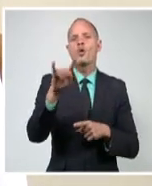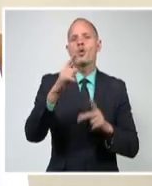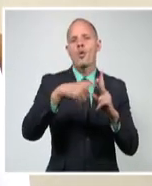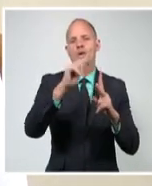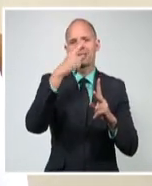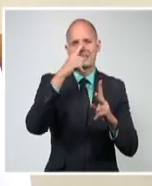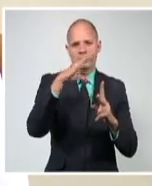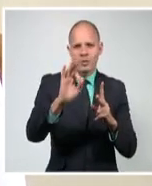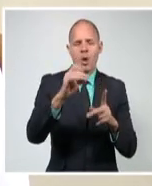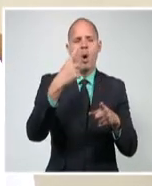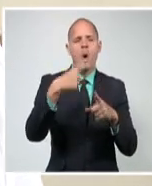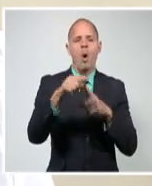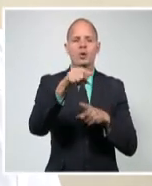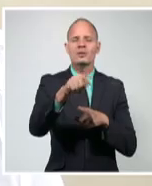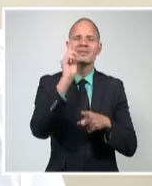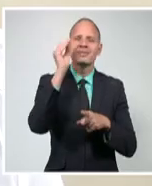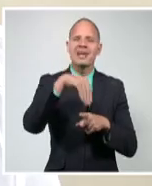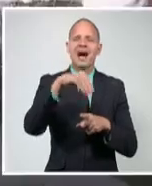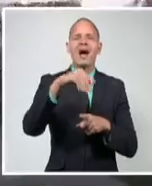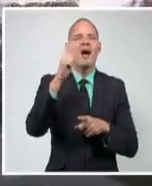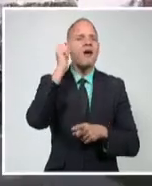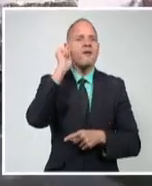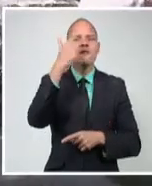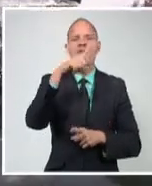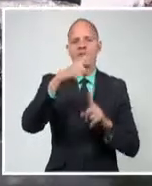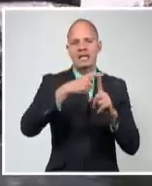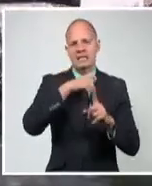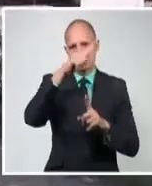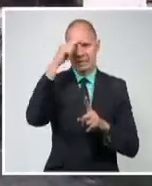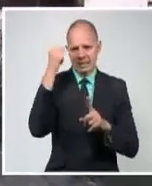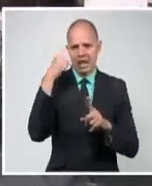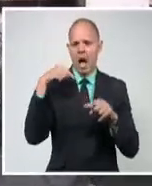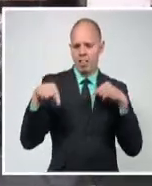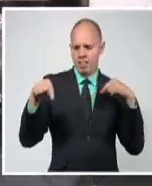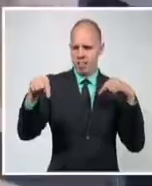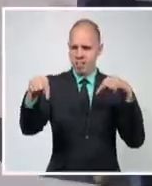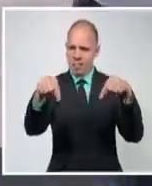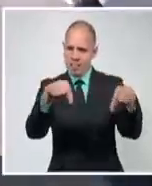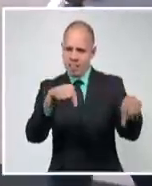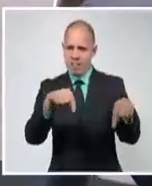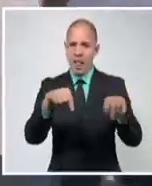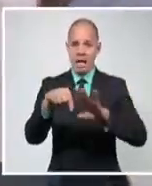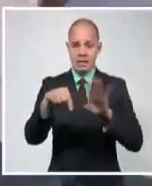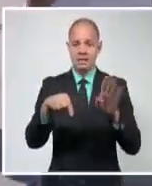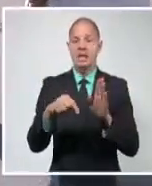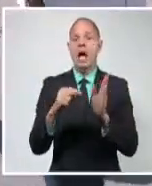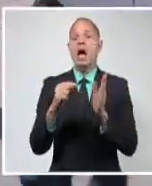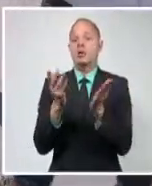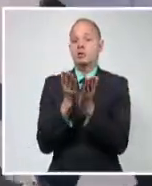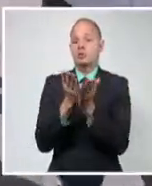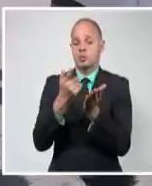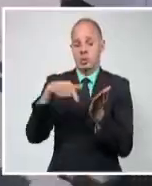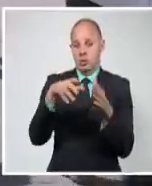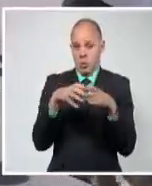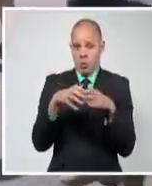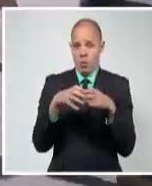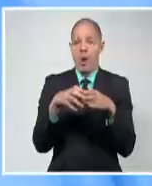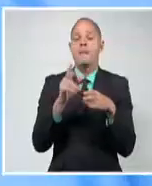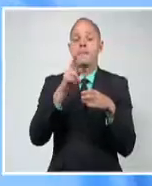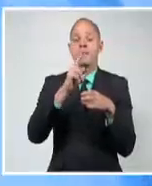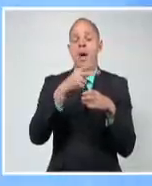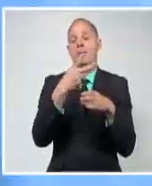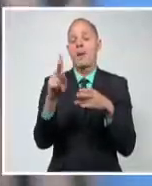vivir cercanos a este policlínico. Los estudiantes realizan las encuestas, mientras que el personal del consultorio visita